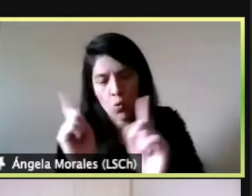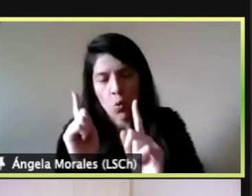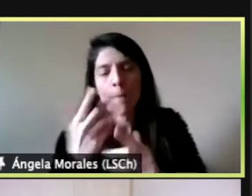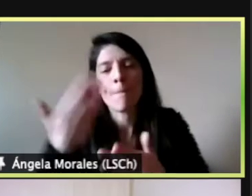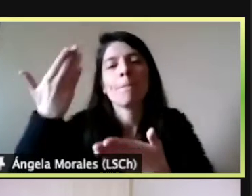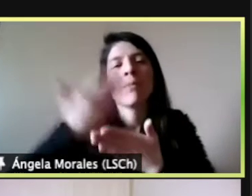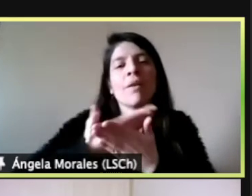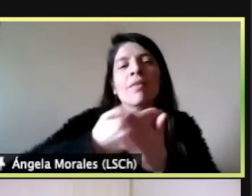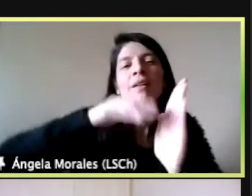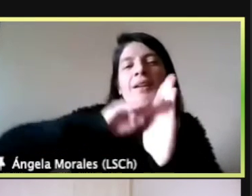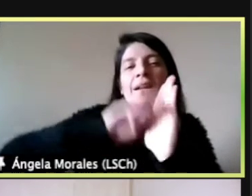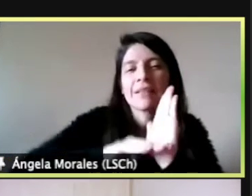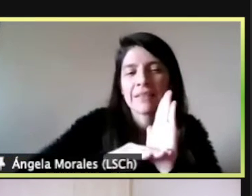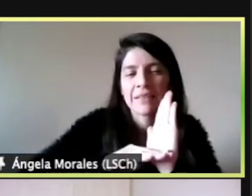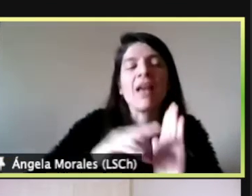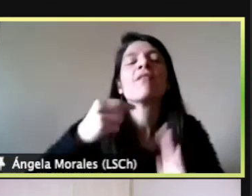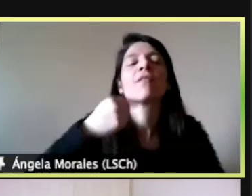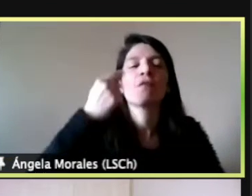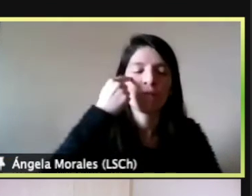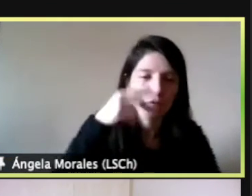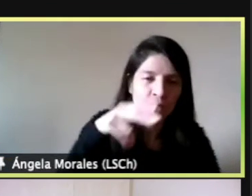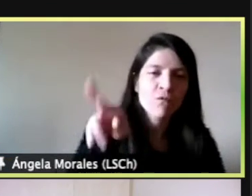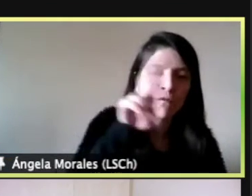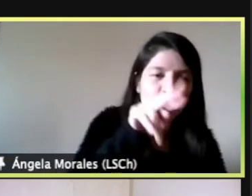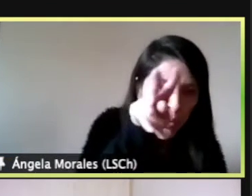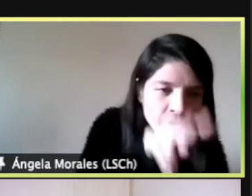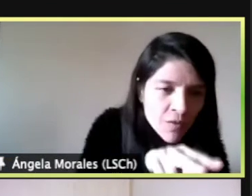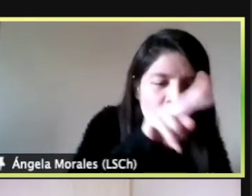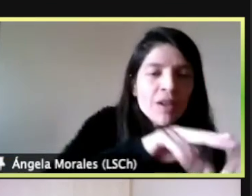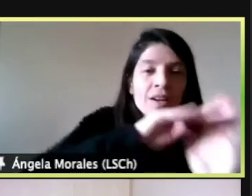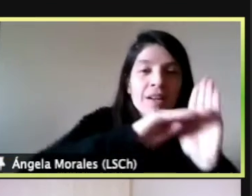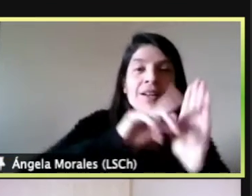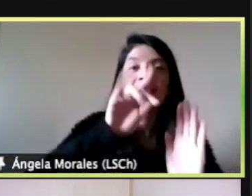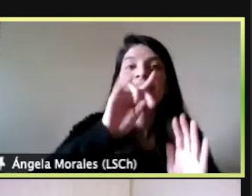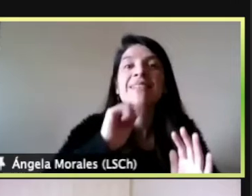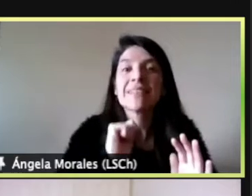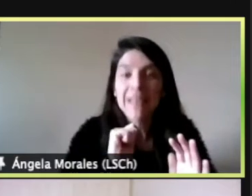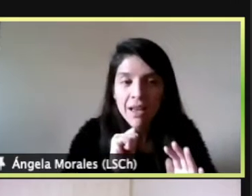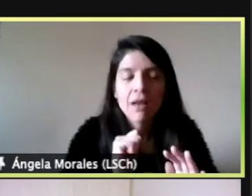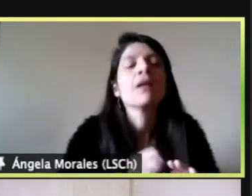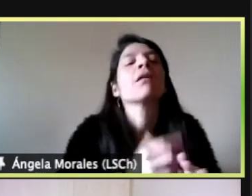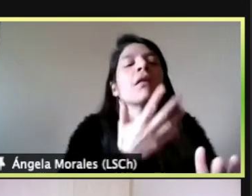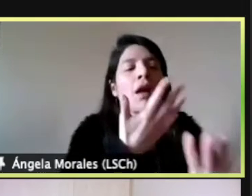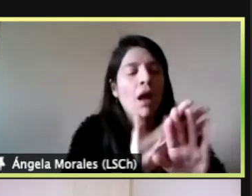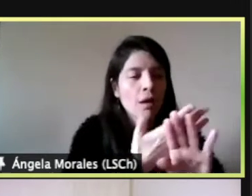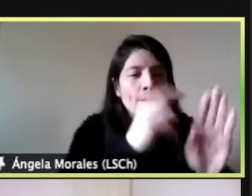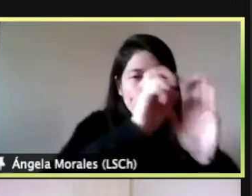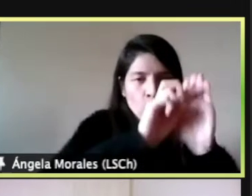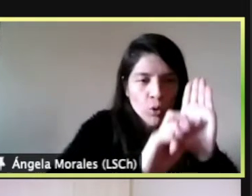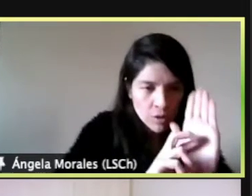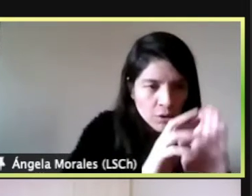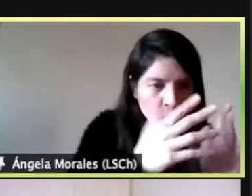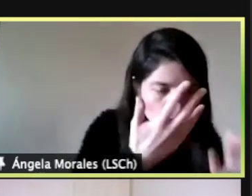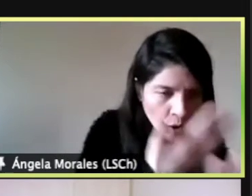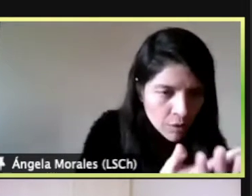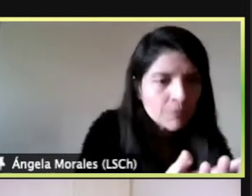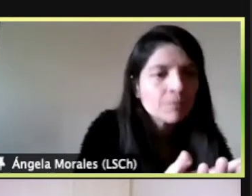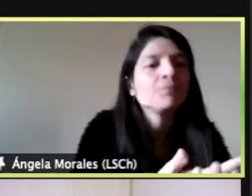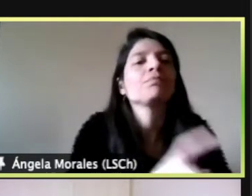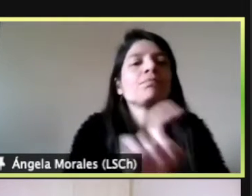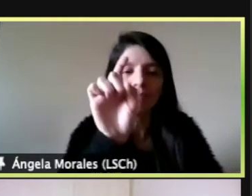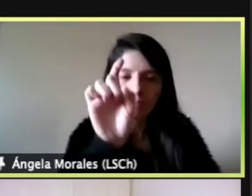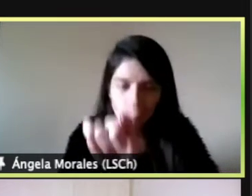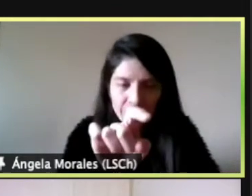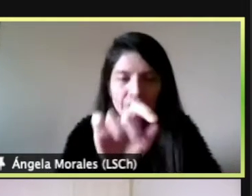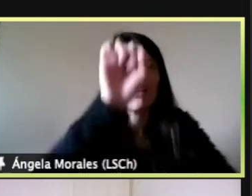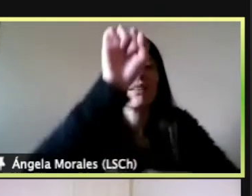en proyectos. Sé que esta es la lista. Son estos los proyectos que existen. Le doy enter y aceptar. Y ahora tengo los